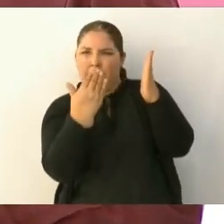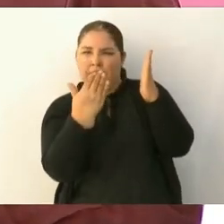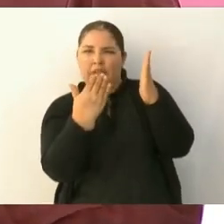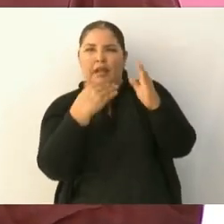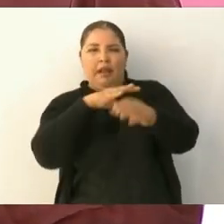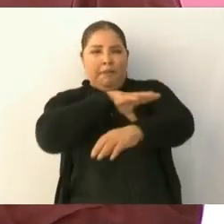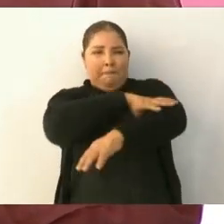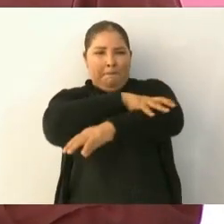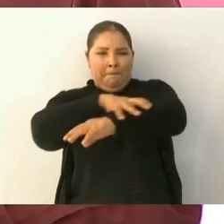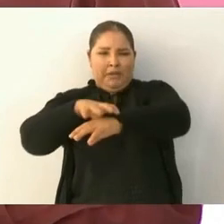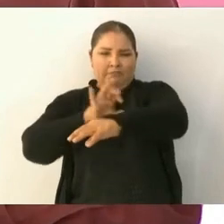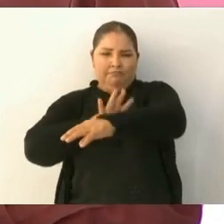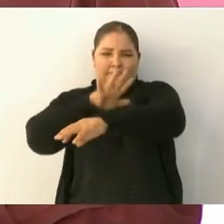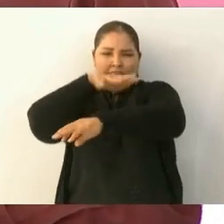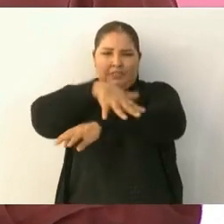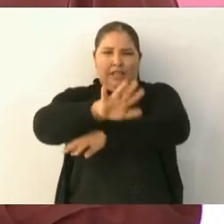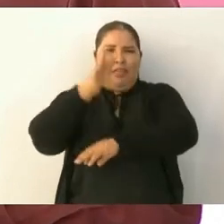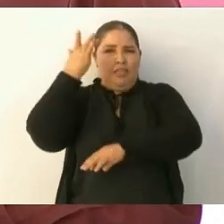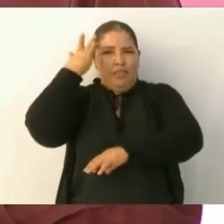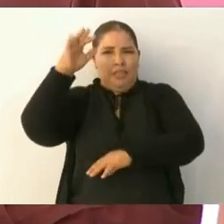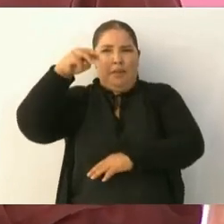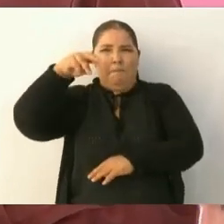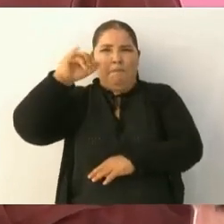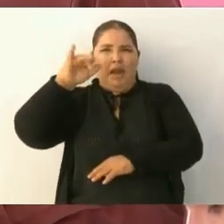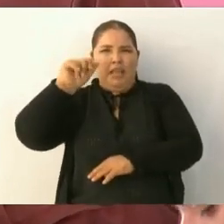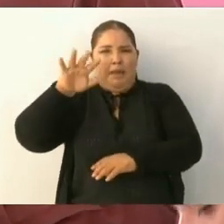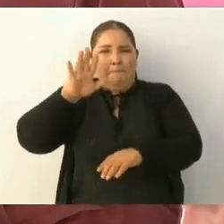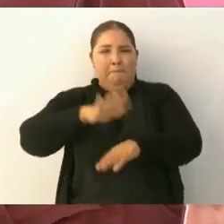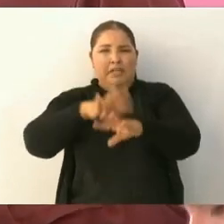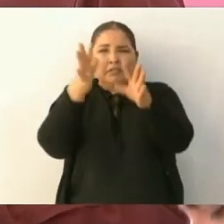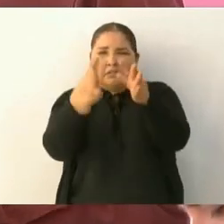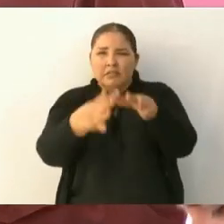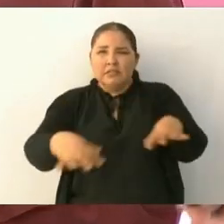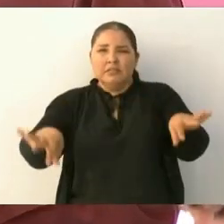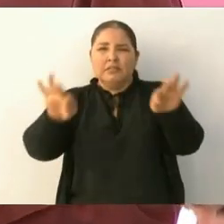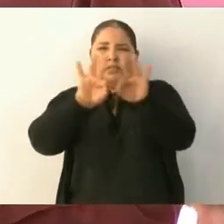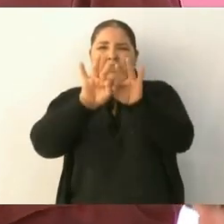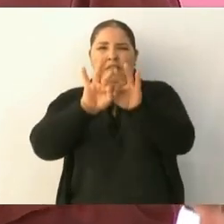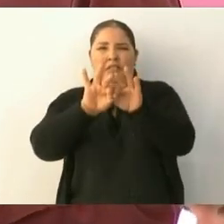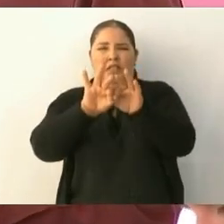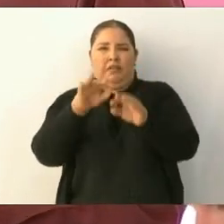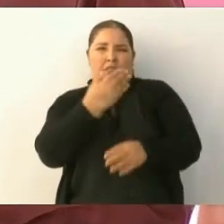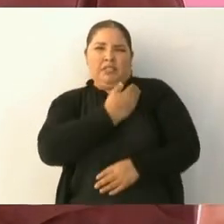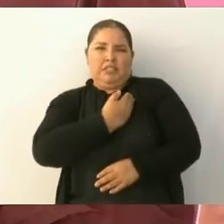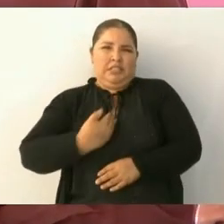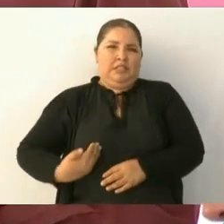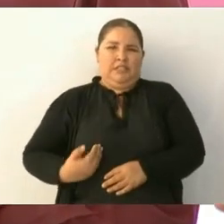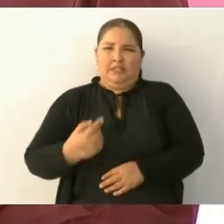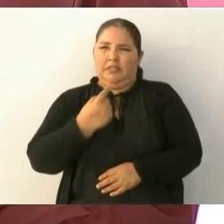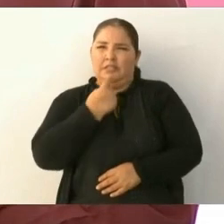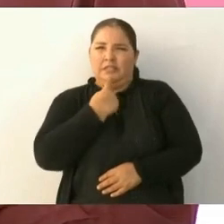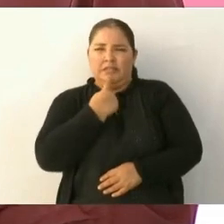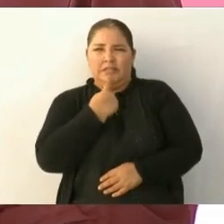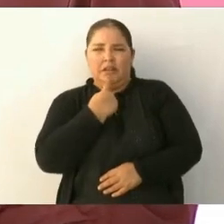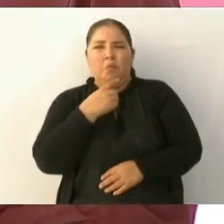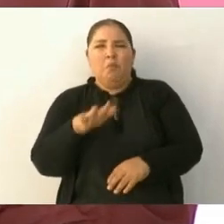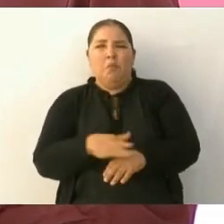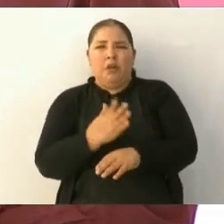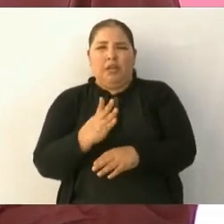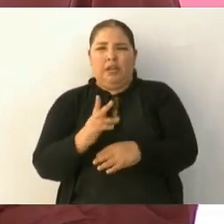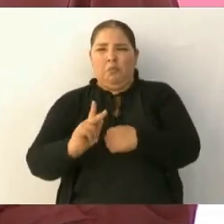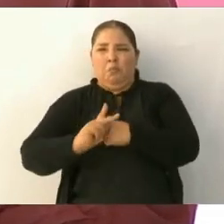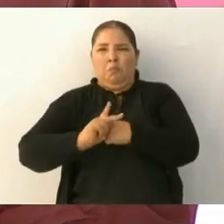María es una obra que se priorizó bajo el liderazgo del presidente Andrés Manuel López Obrador, porque marcará un